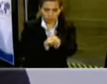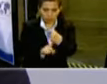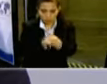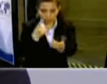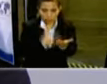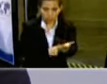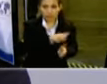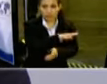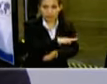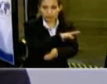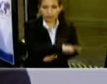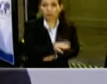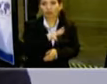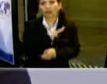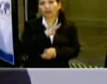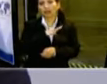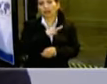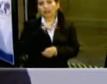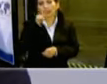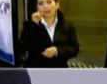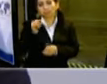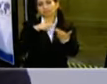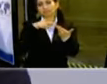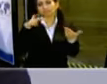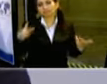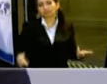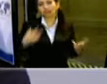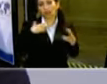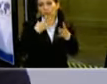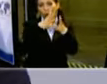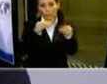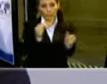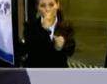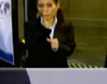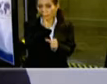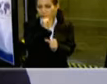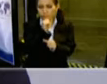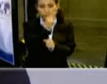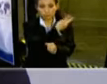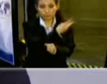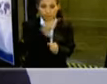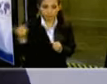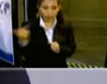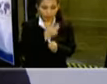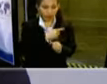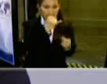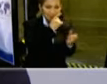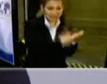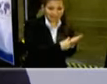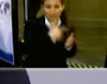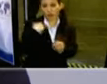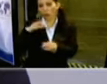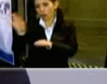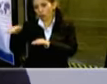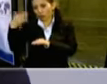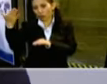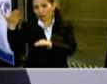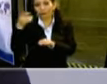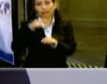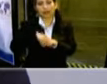internas. Existe pues una relación indisoluble entre ambas y el reconocimiento de